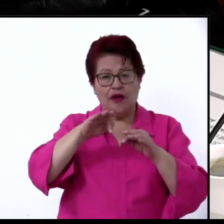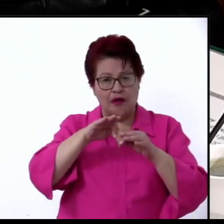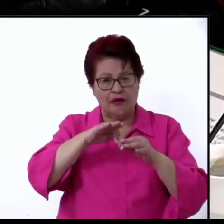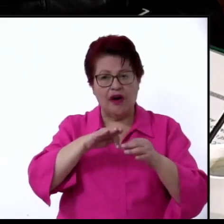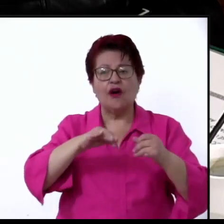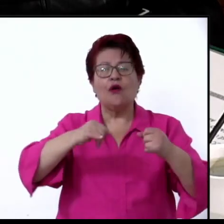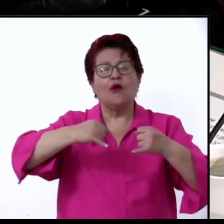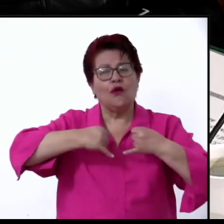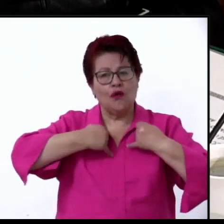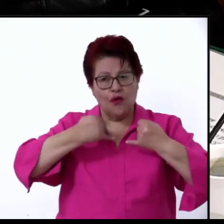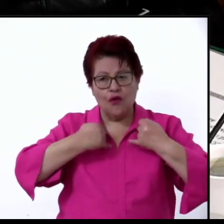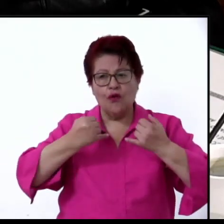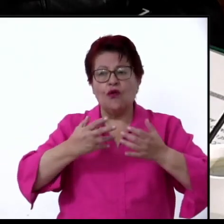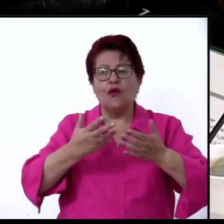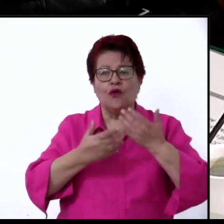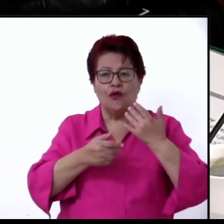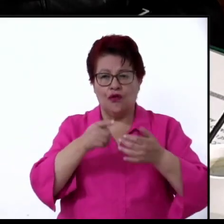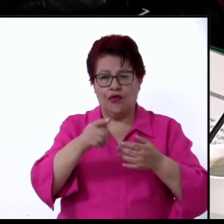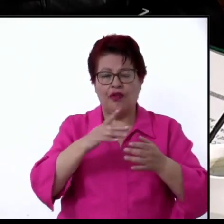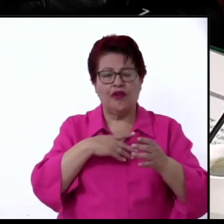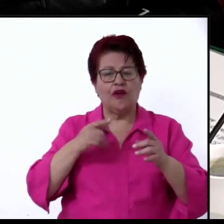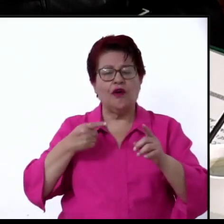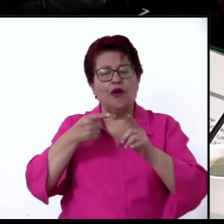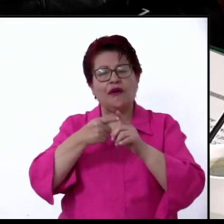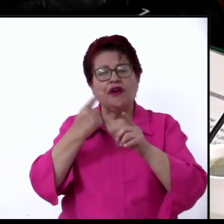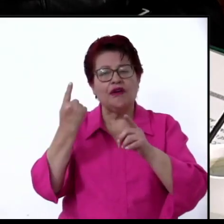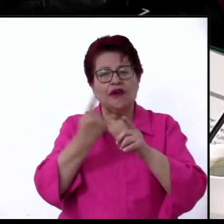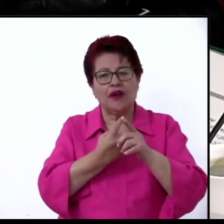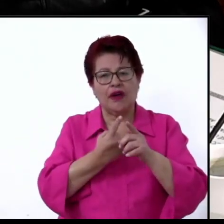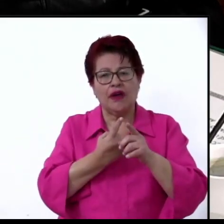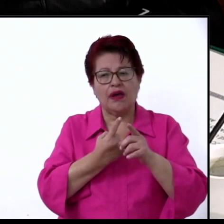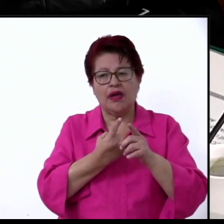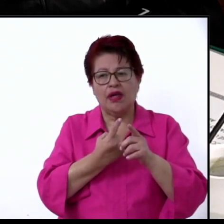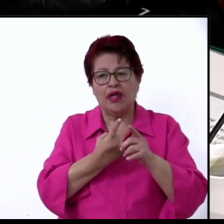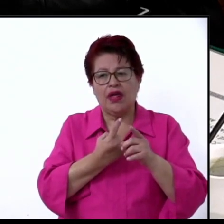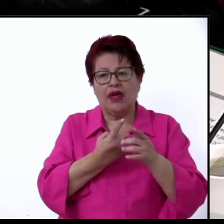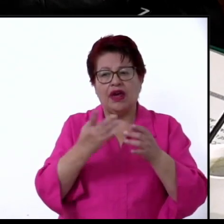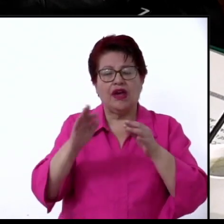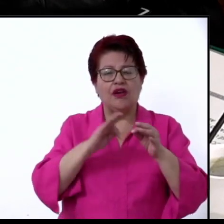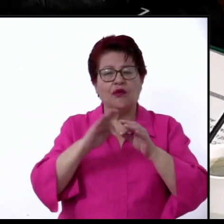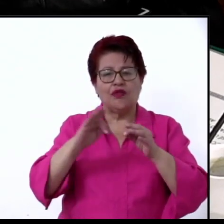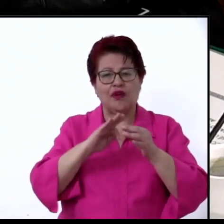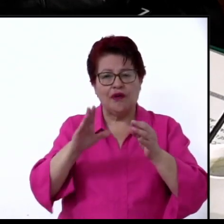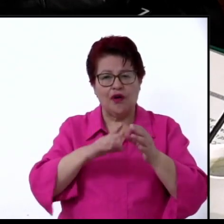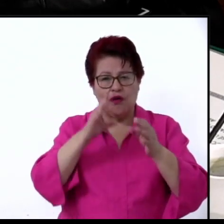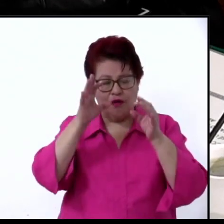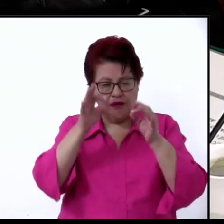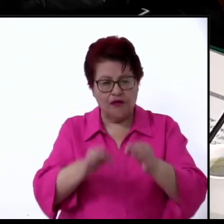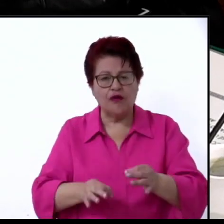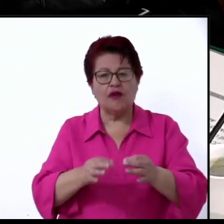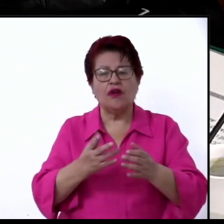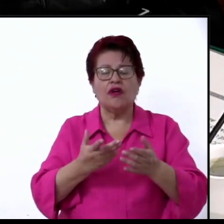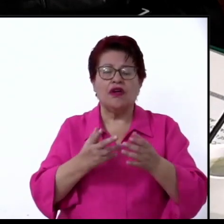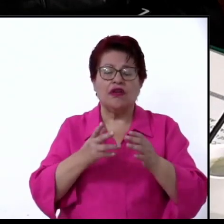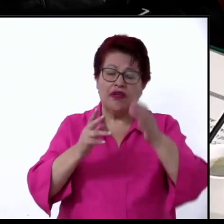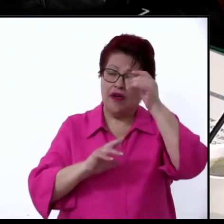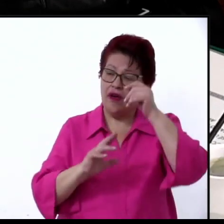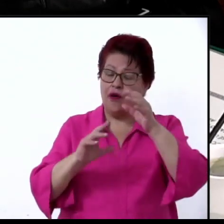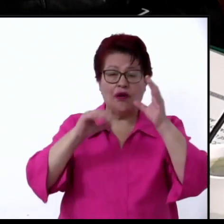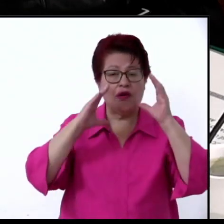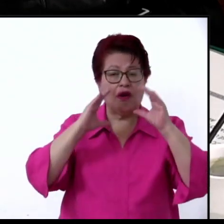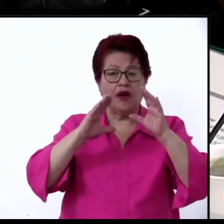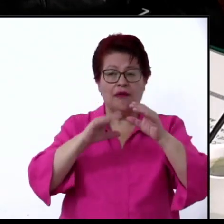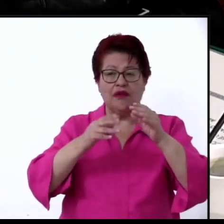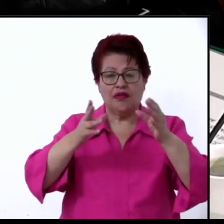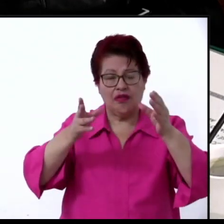los jóvenes de la capital, con la finalidad de que se enfoquen en empleos formales de acuerdo a su capacitación,